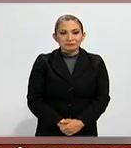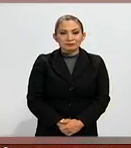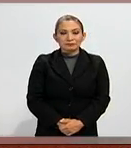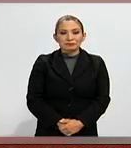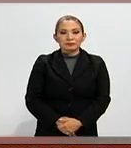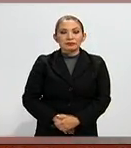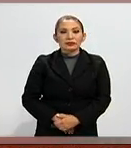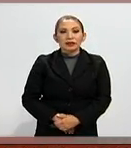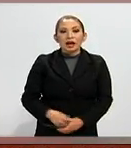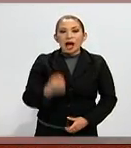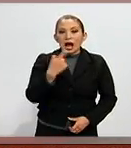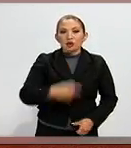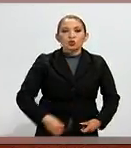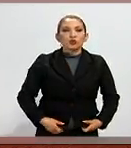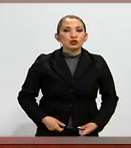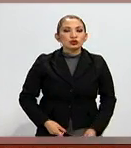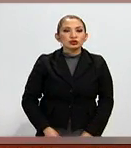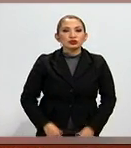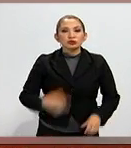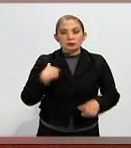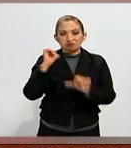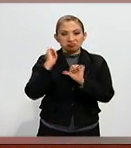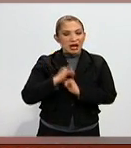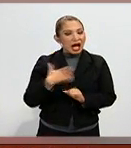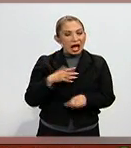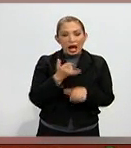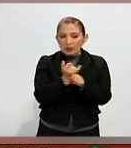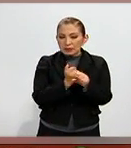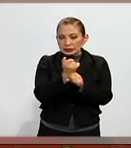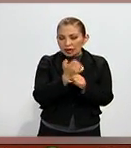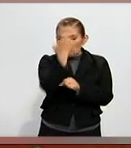En los casos, algunos de ellos incluso tienen auditorías ya abiertas.